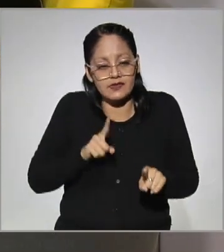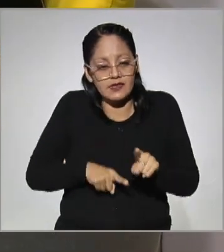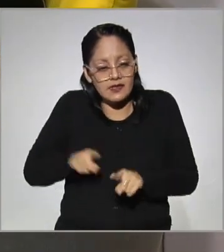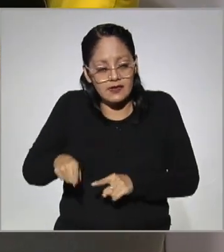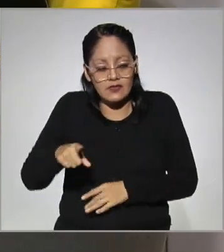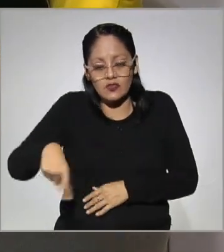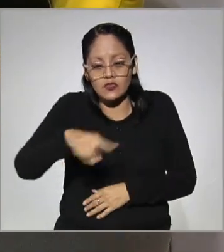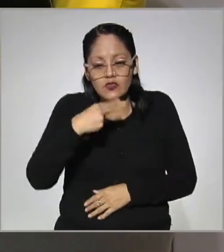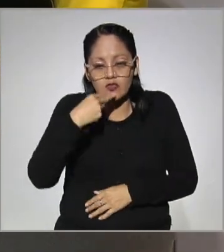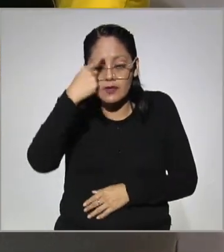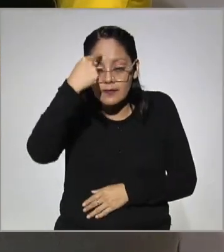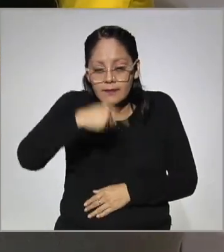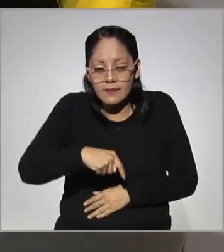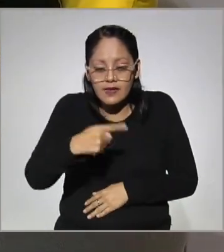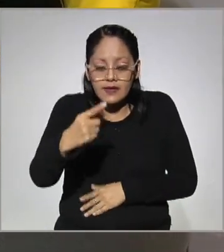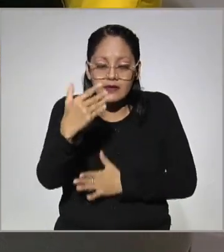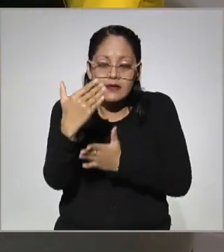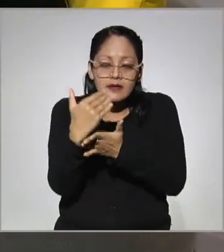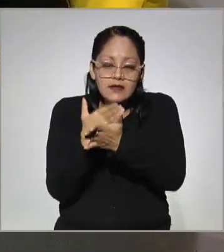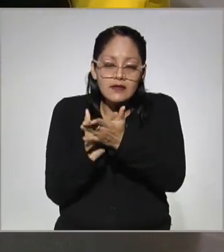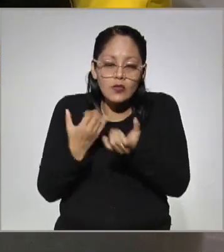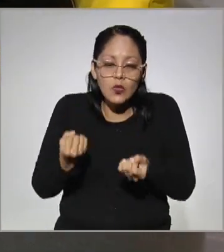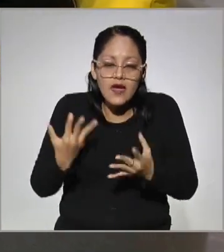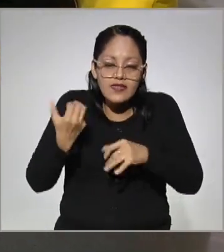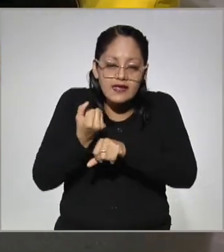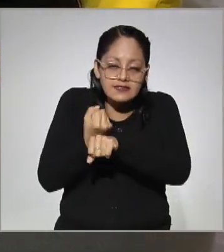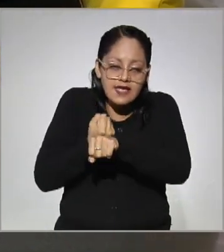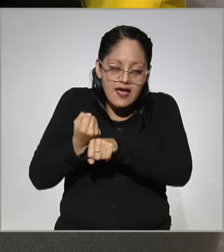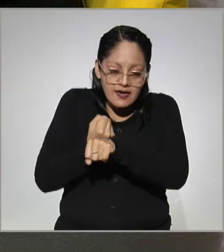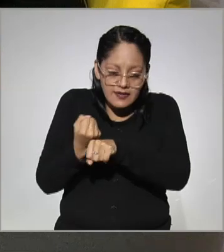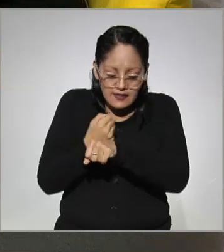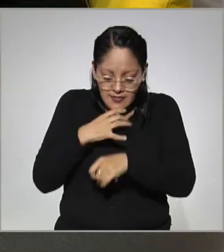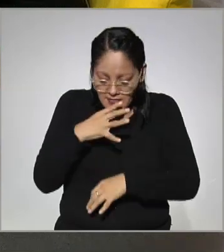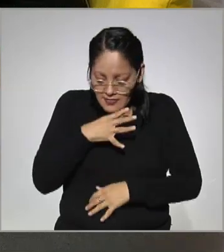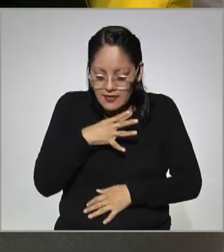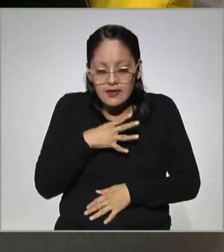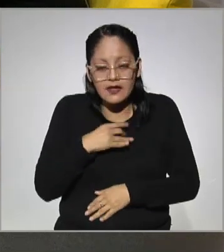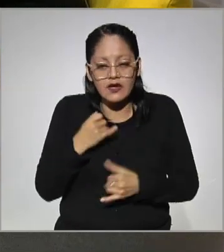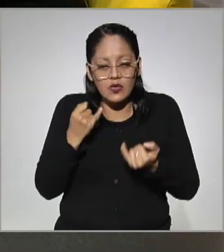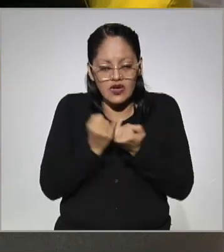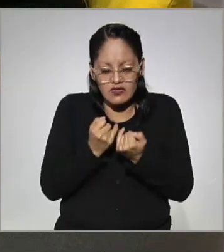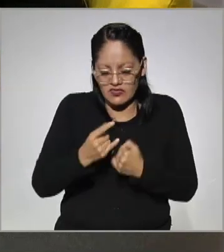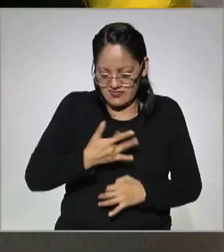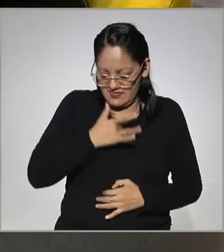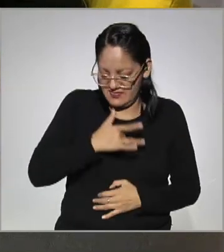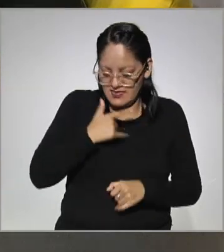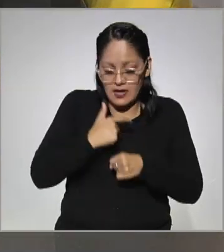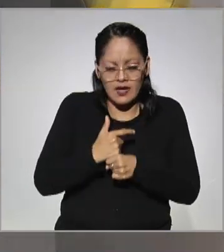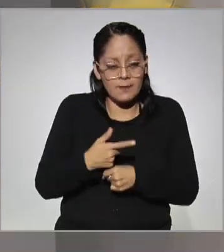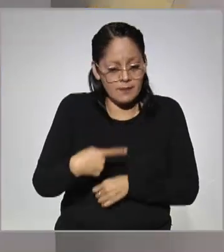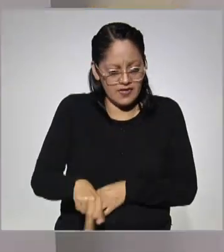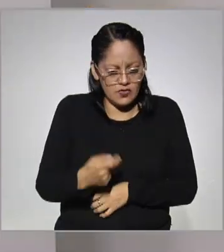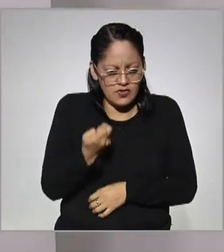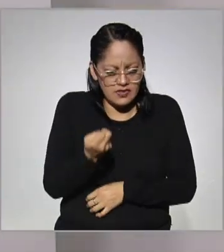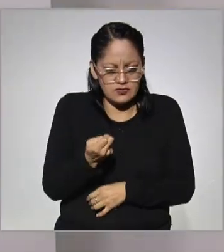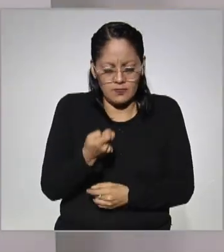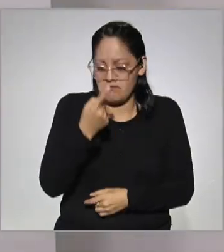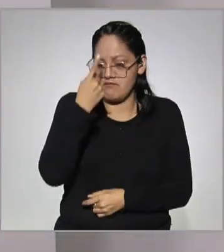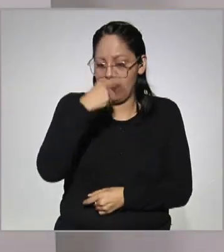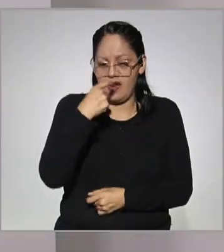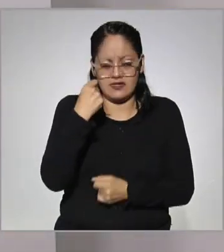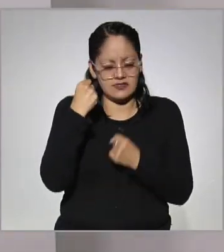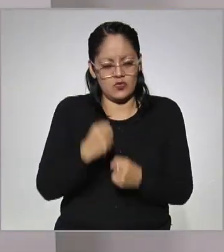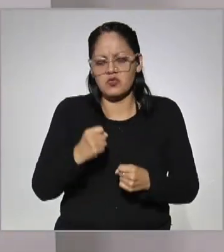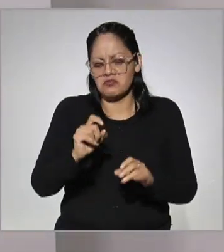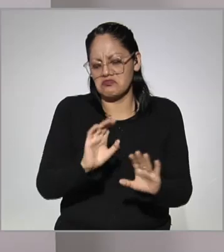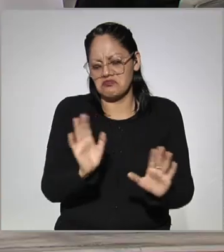veces se utiliza para tratar de disminuir la cantidad de sangrados que pudieran tener o alguna sintomatología, pero no es un tratamiento definitivo para